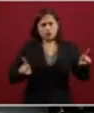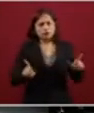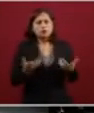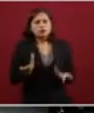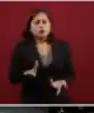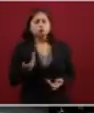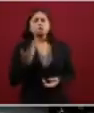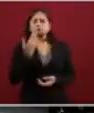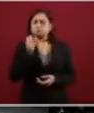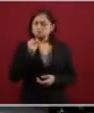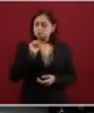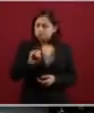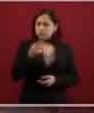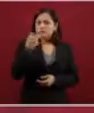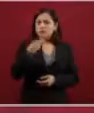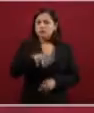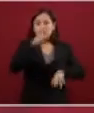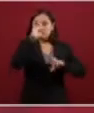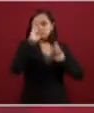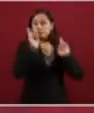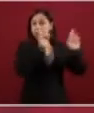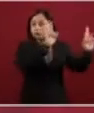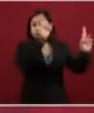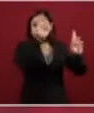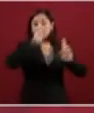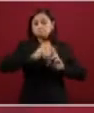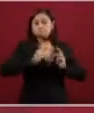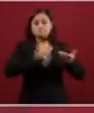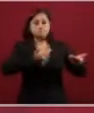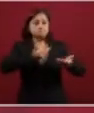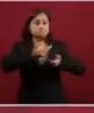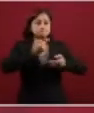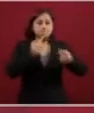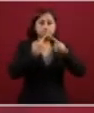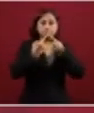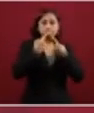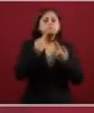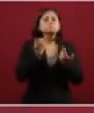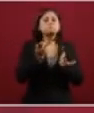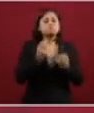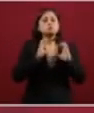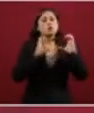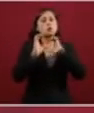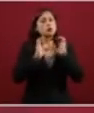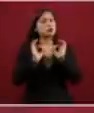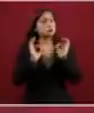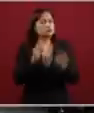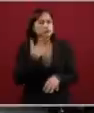buen diálogo y hay un buen entendimiento, comunicación con Estados Unidos.